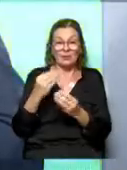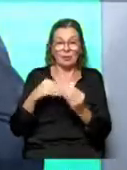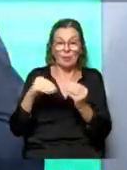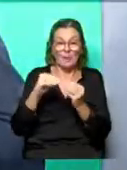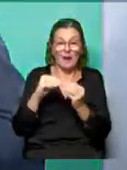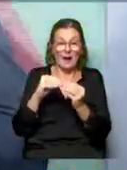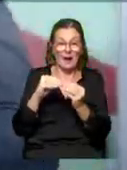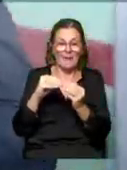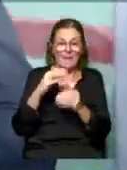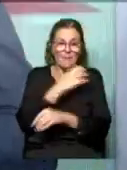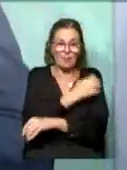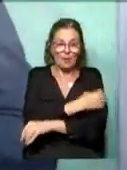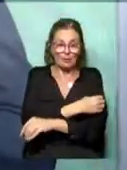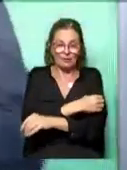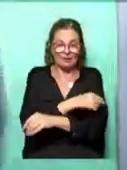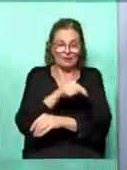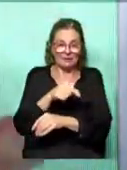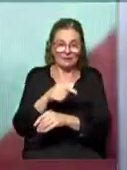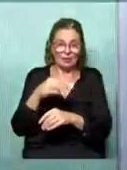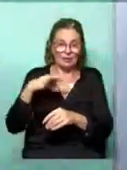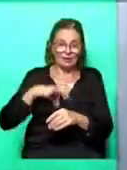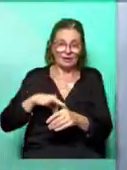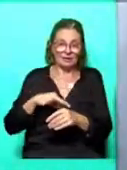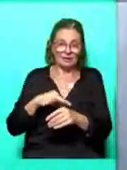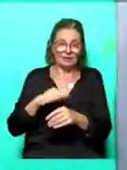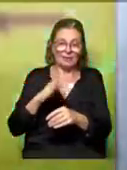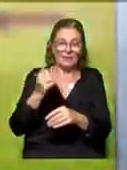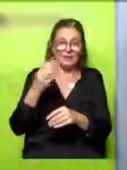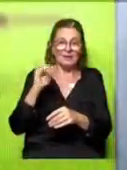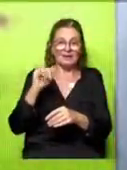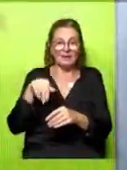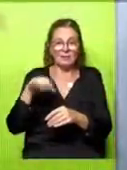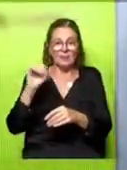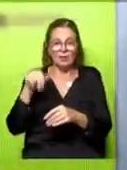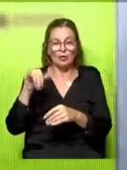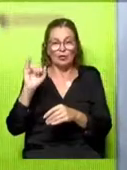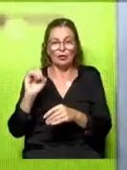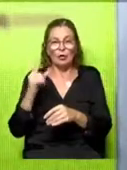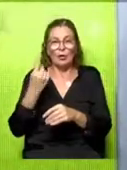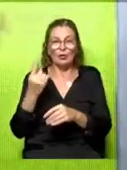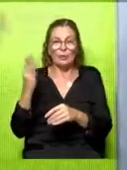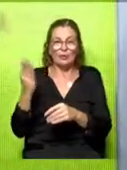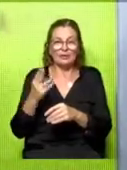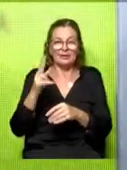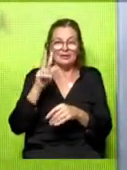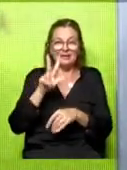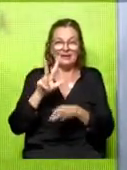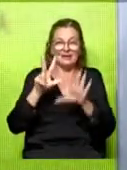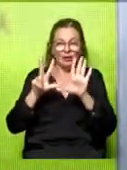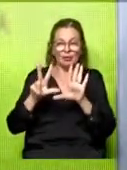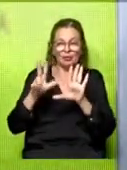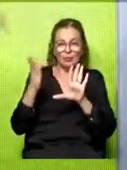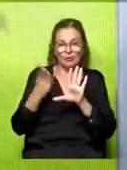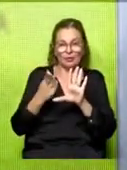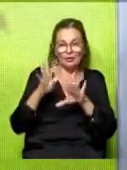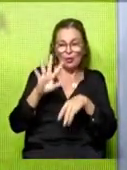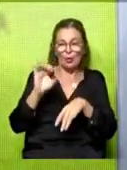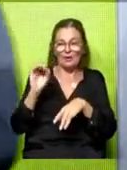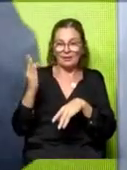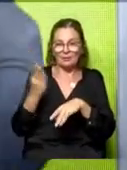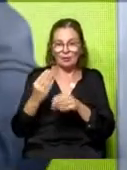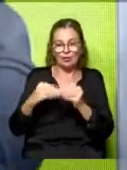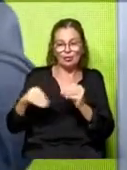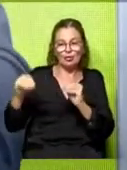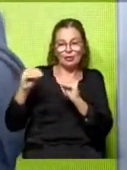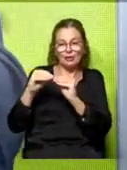combinado. ¿Sí? Eso es en ingresos. Un montón. En patrimonio, el 1% más rico acumula el 38-40% del patrimonio total. Ahí